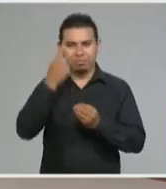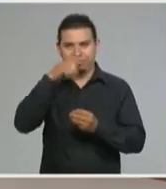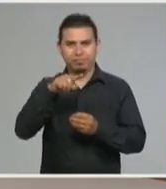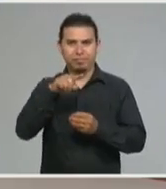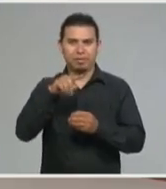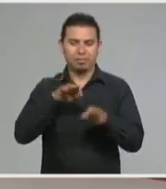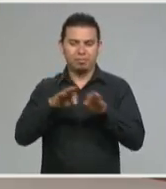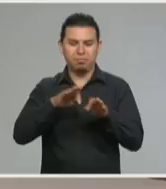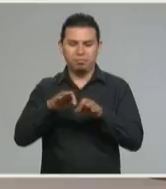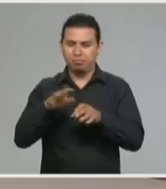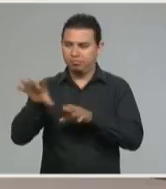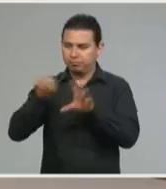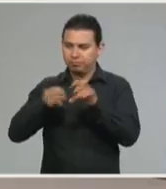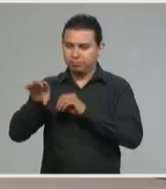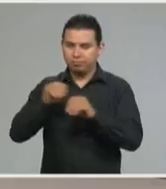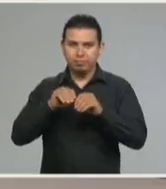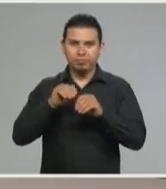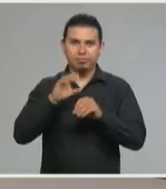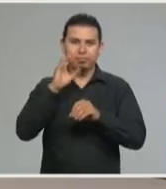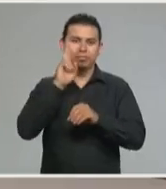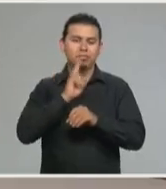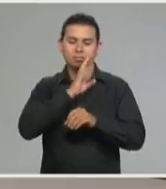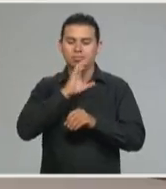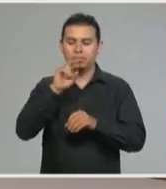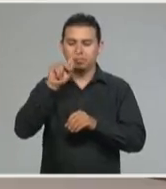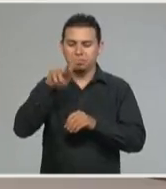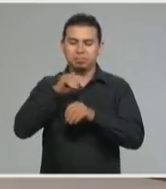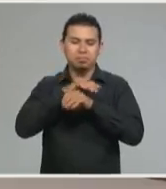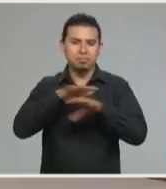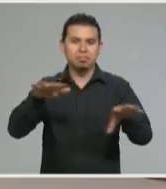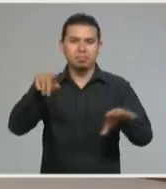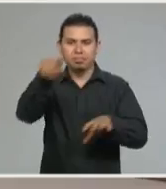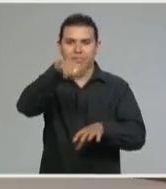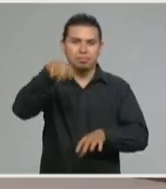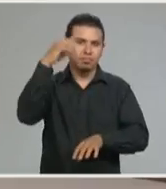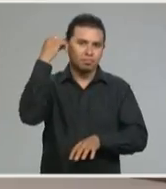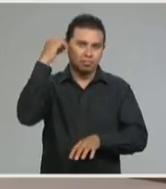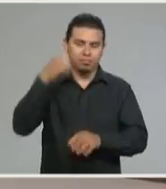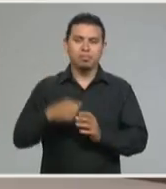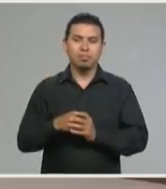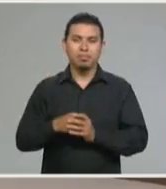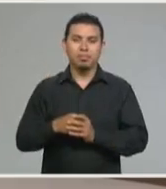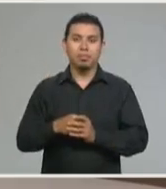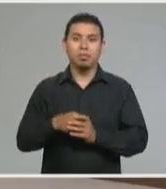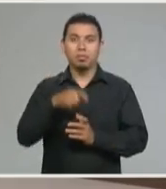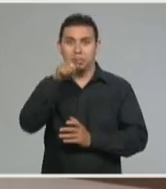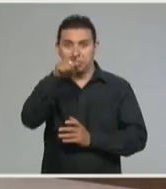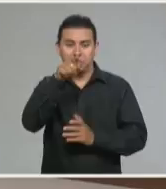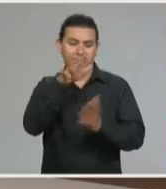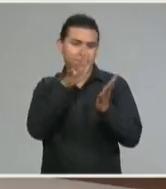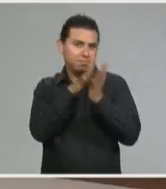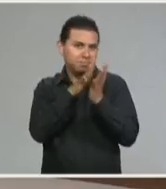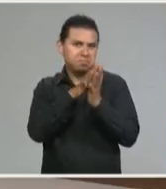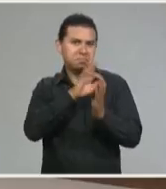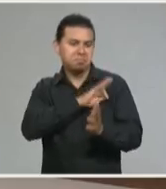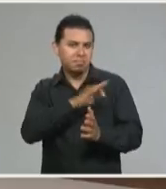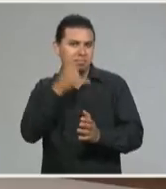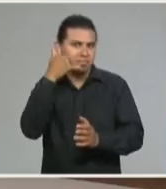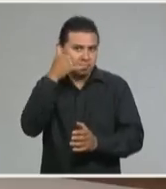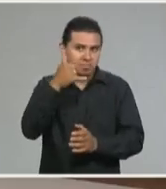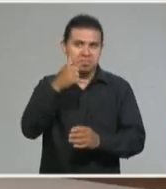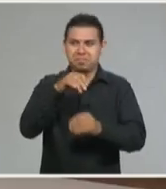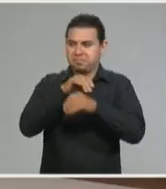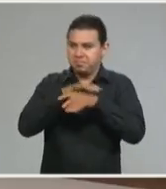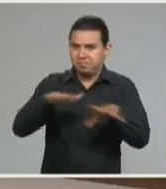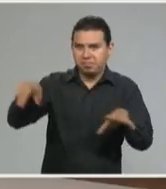con ustedes, a través de la señal del canal de los oaxaqueños. Le invito a que se quede con nosotros, que participe, que nos llame, que multiplique la señal